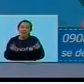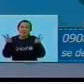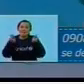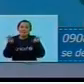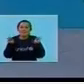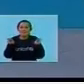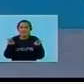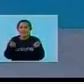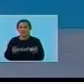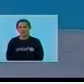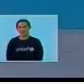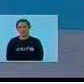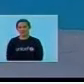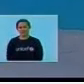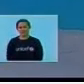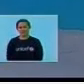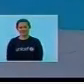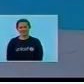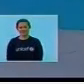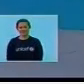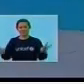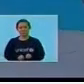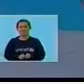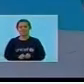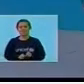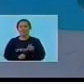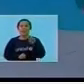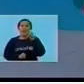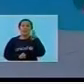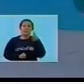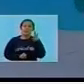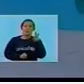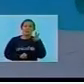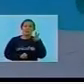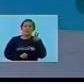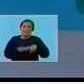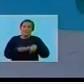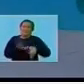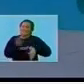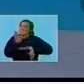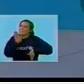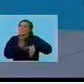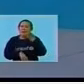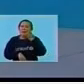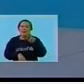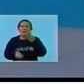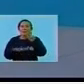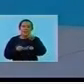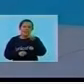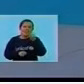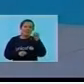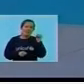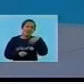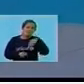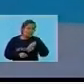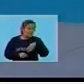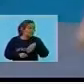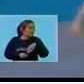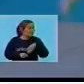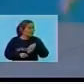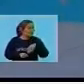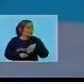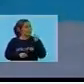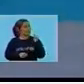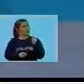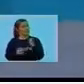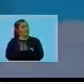el momento. Acuérdense, a las 12 de la noche tenemos que superar los 10 millones y medio de pesos. Así que todo el mundo a llamar, todo el mundo a colaborar.